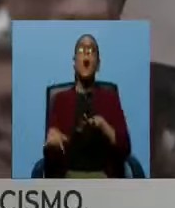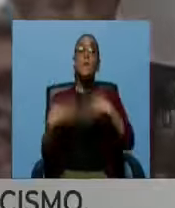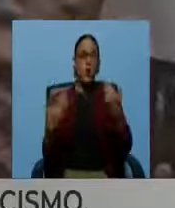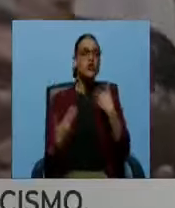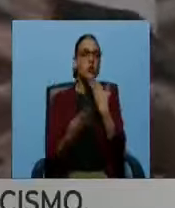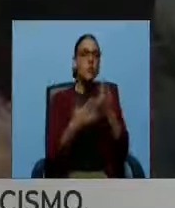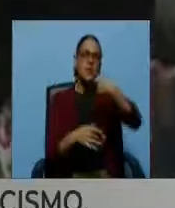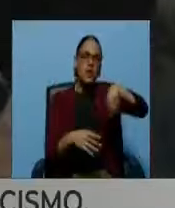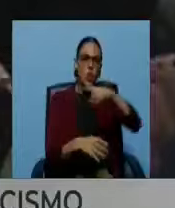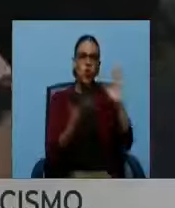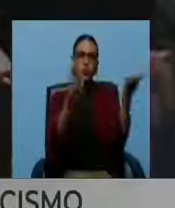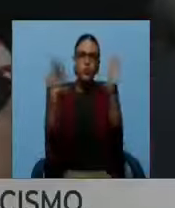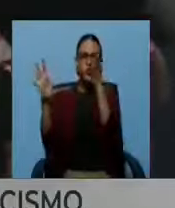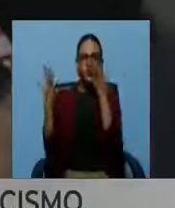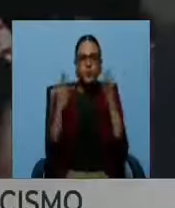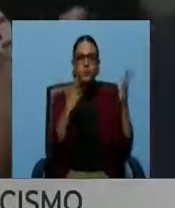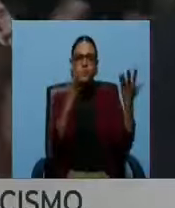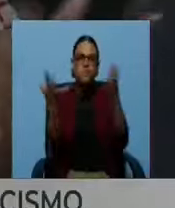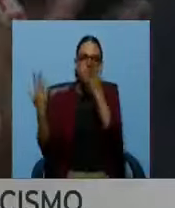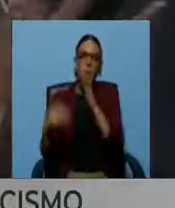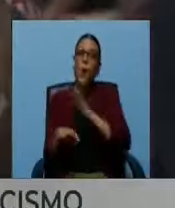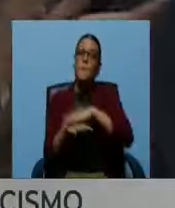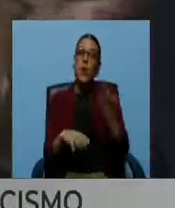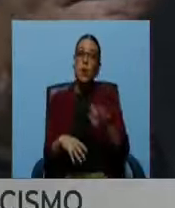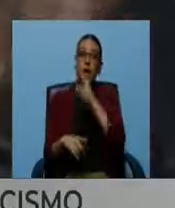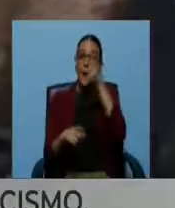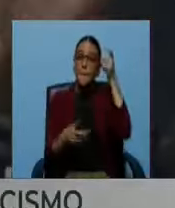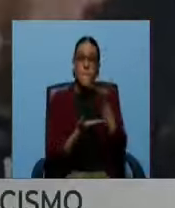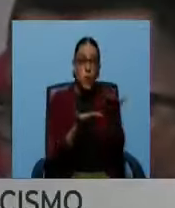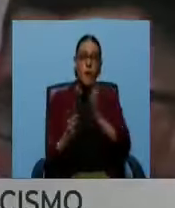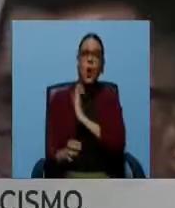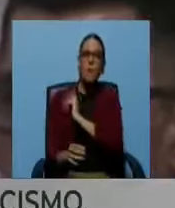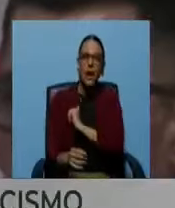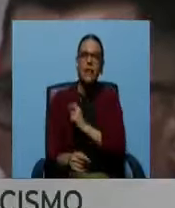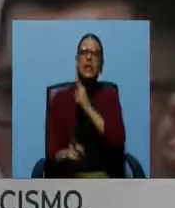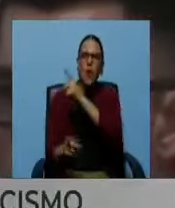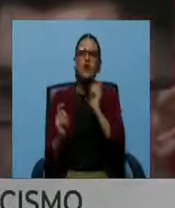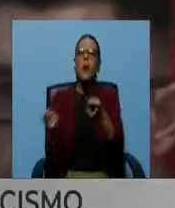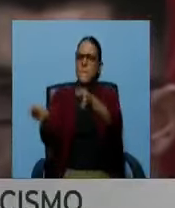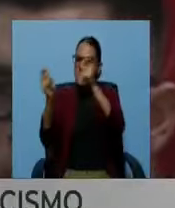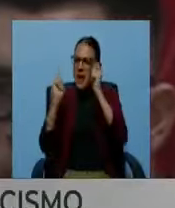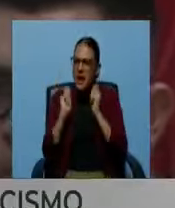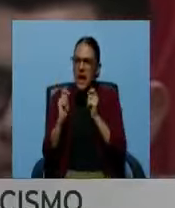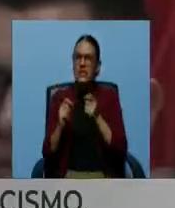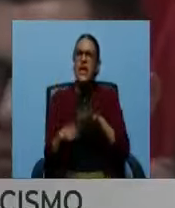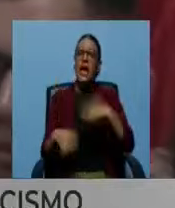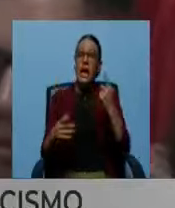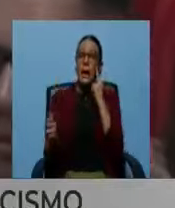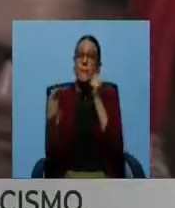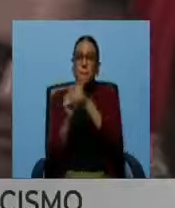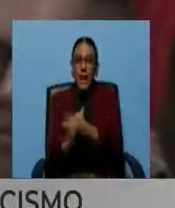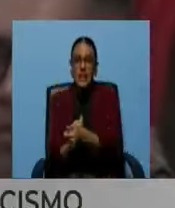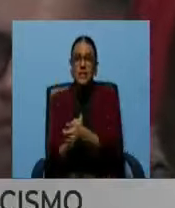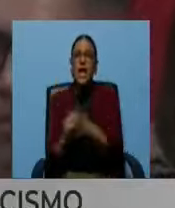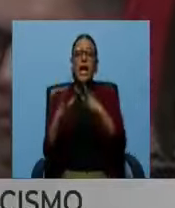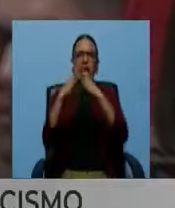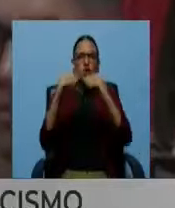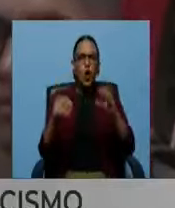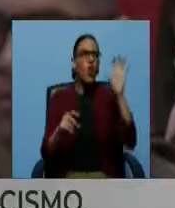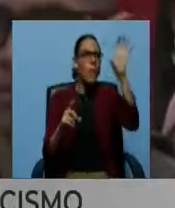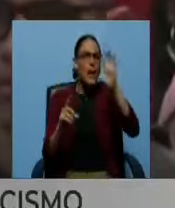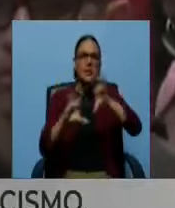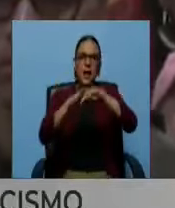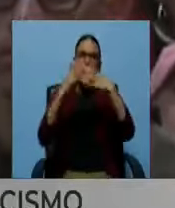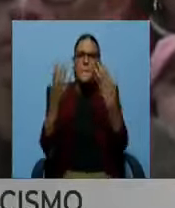aplauso, porque el pueblo palestino merece, como ha sucedido, que en todos los países del